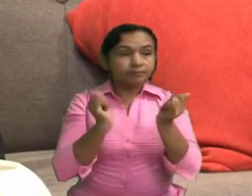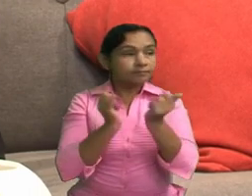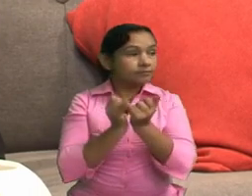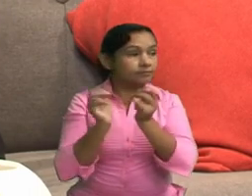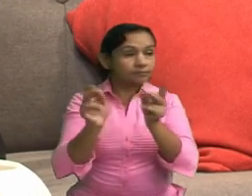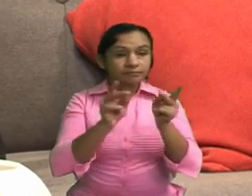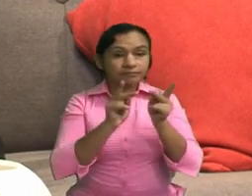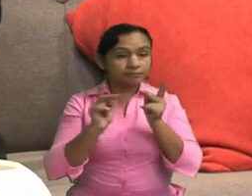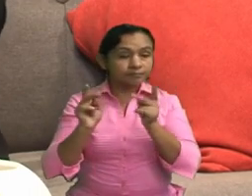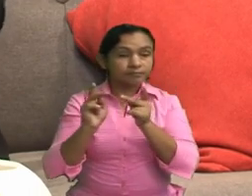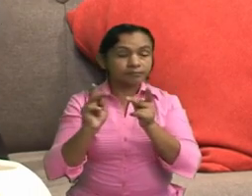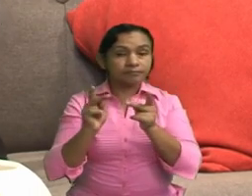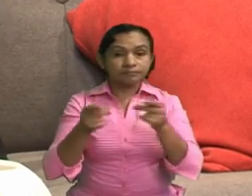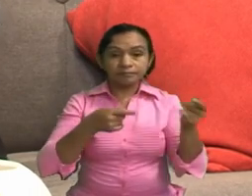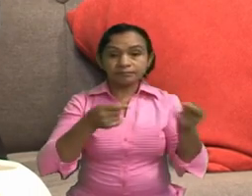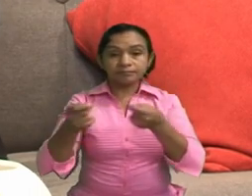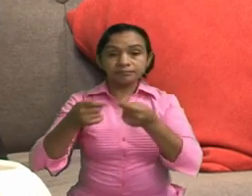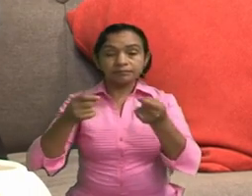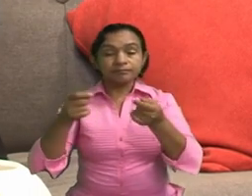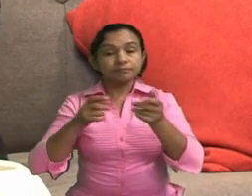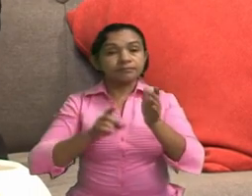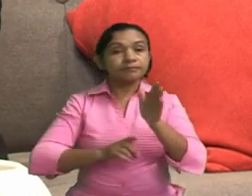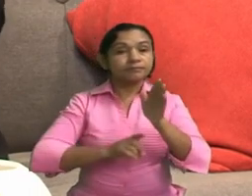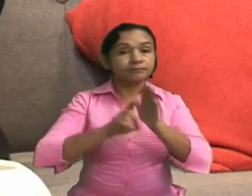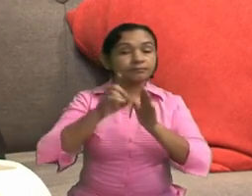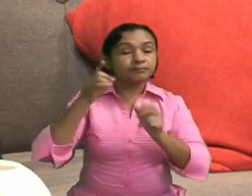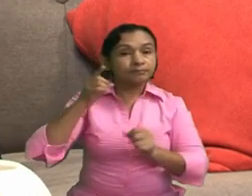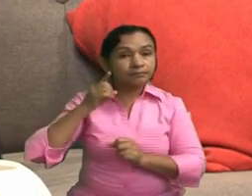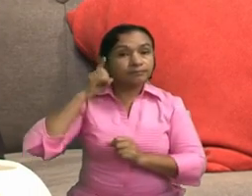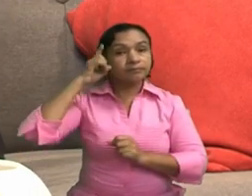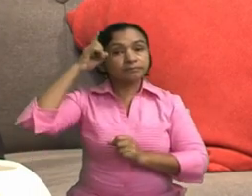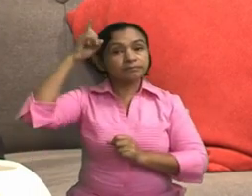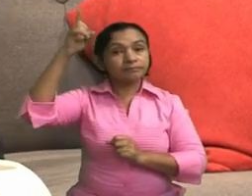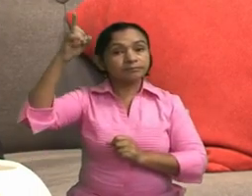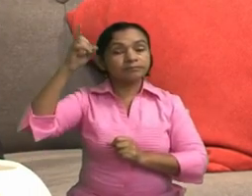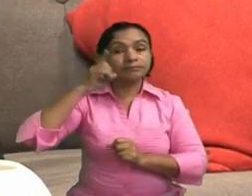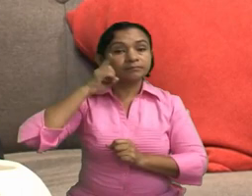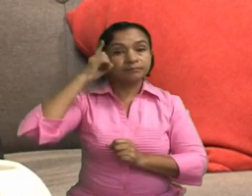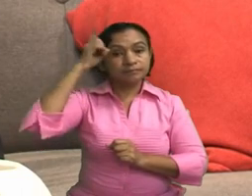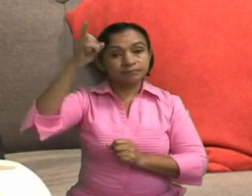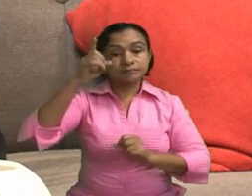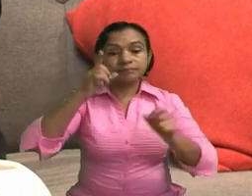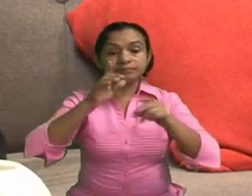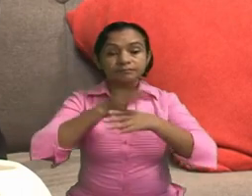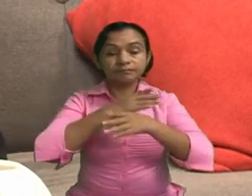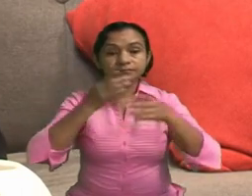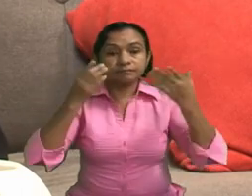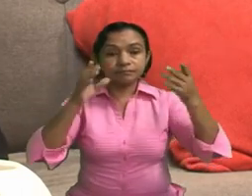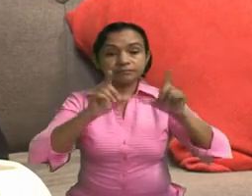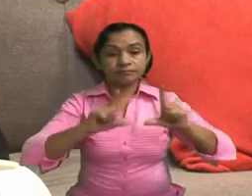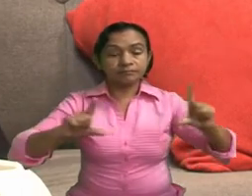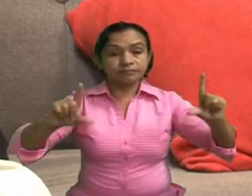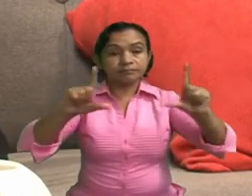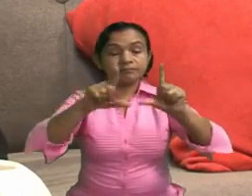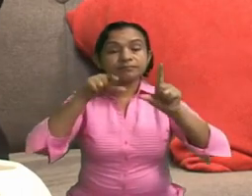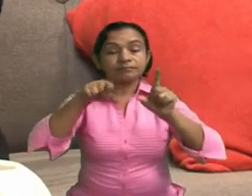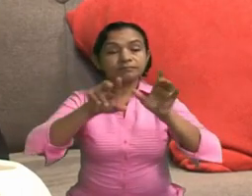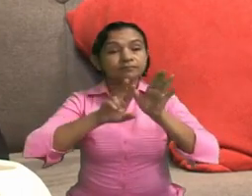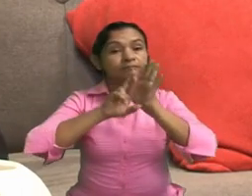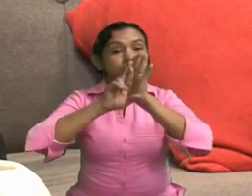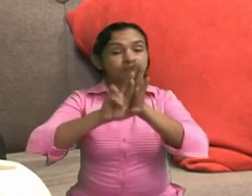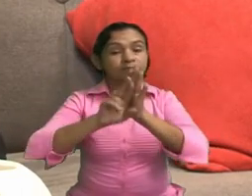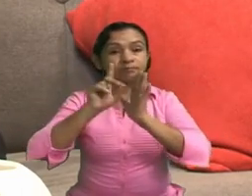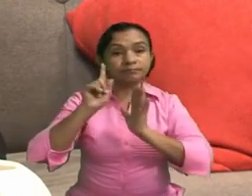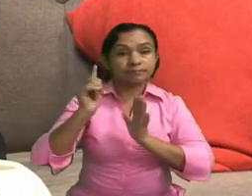o igual mestizos, ¿verdad?, que han desarrollado emprendedurismos en la zona, ¿verdad? Esos son los resultados de todos